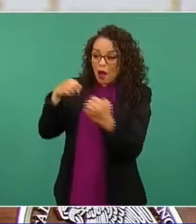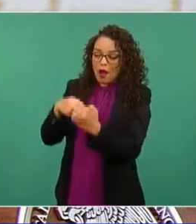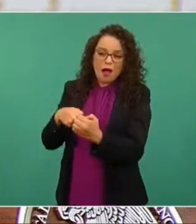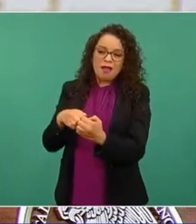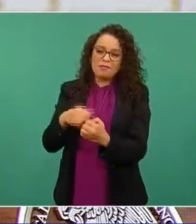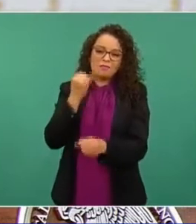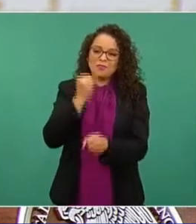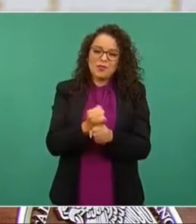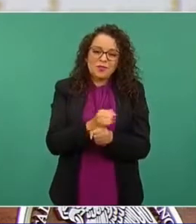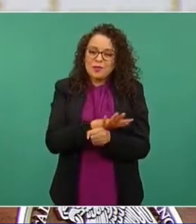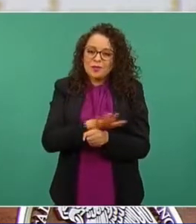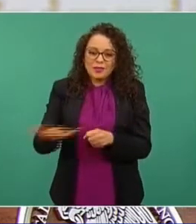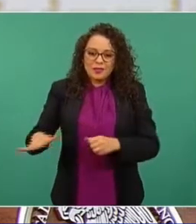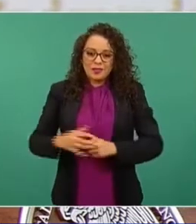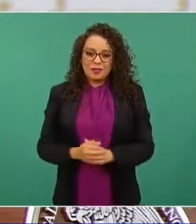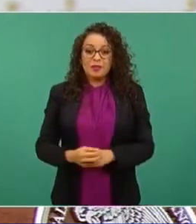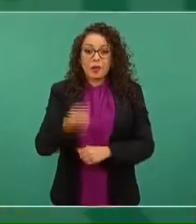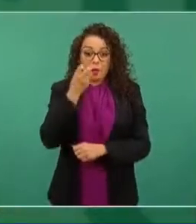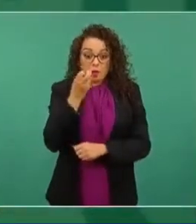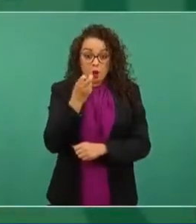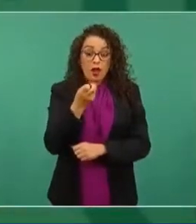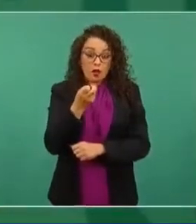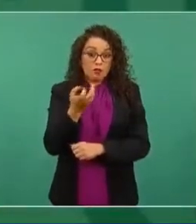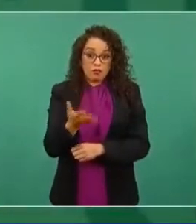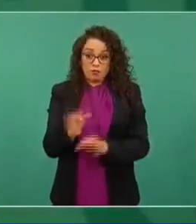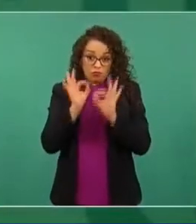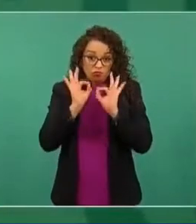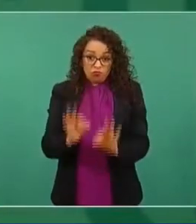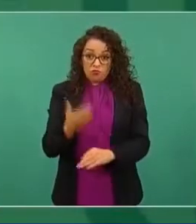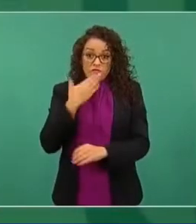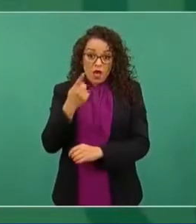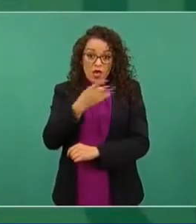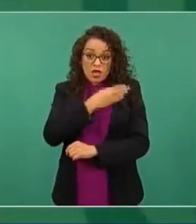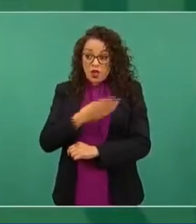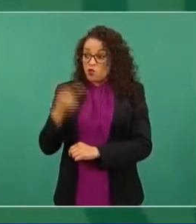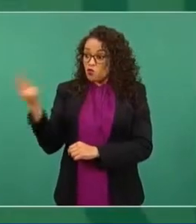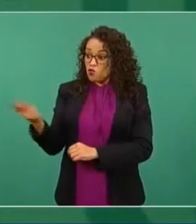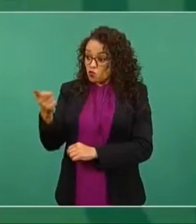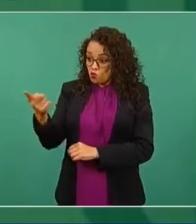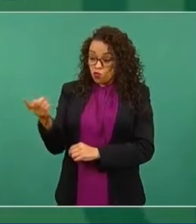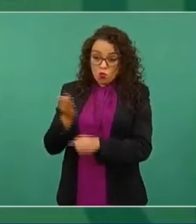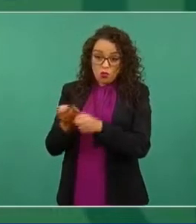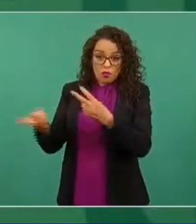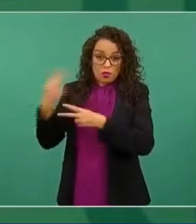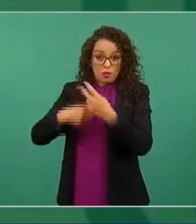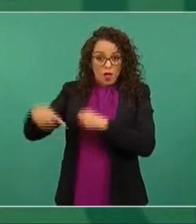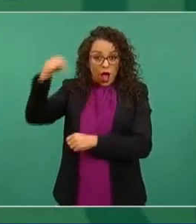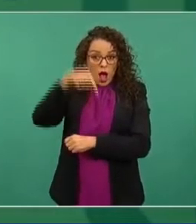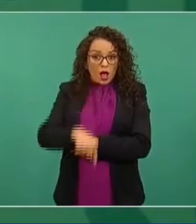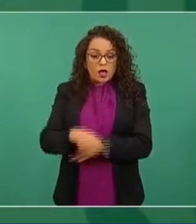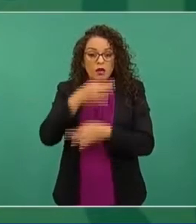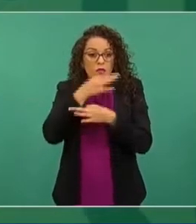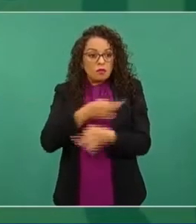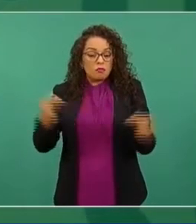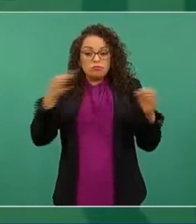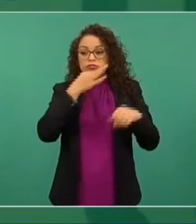Por eso es muy bueno lo que tú haces y muchos más. Hay que denunciar